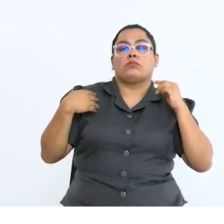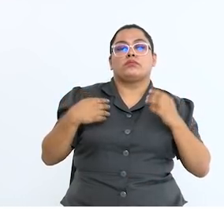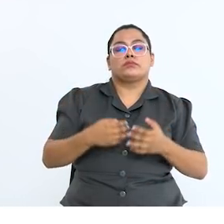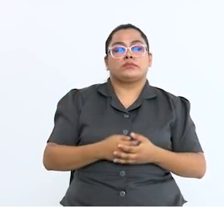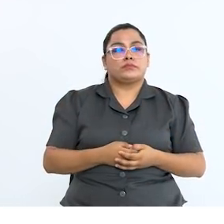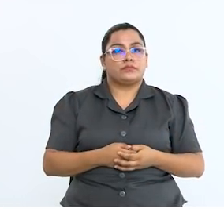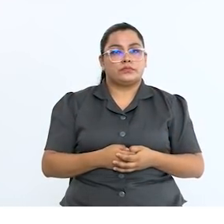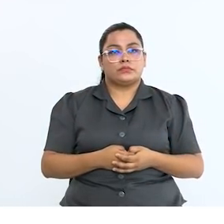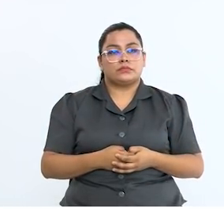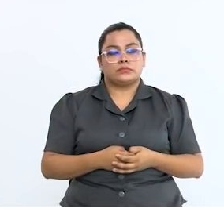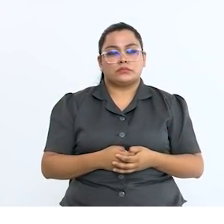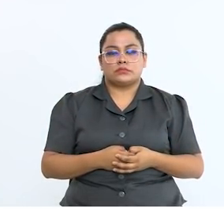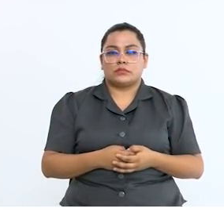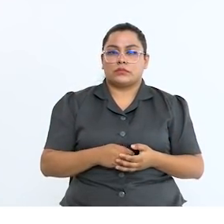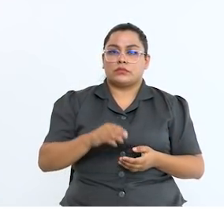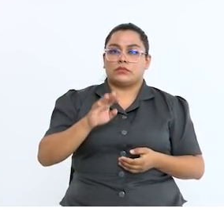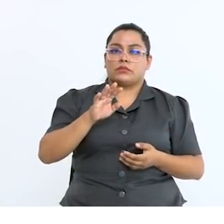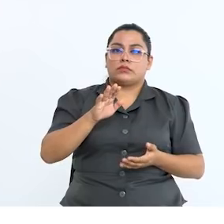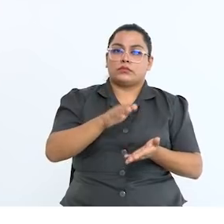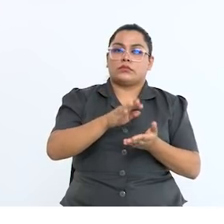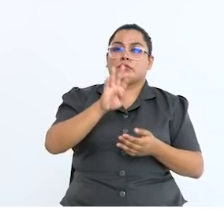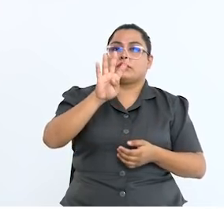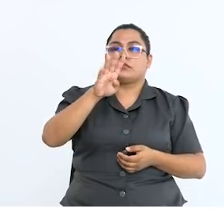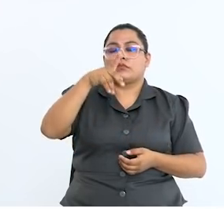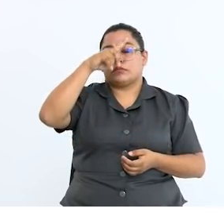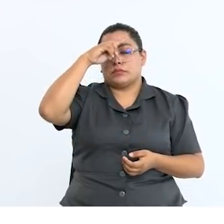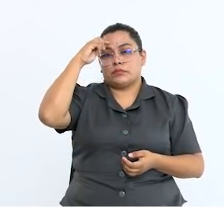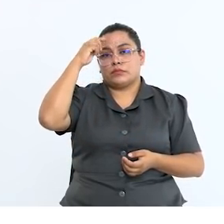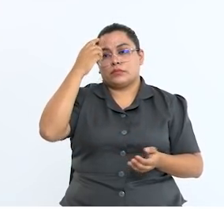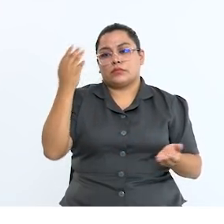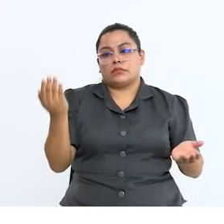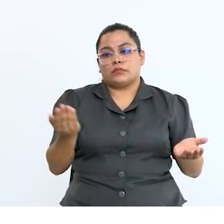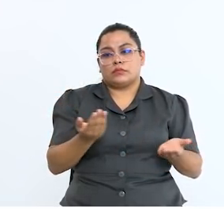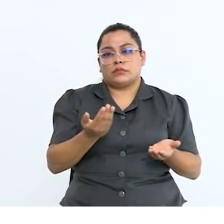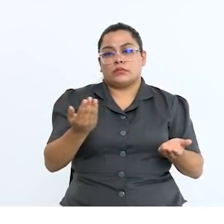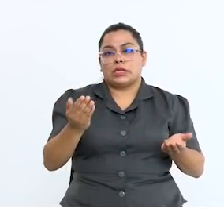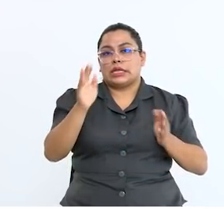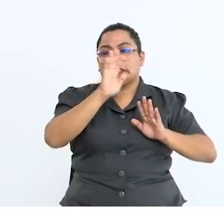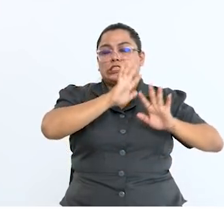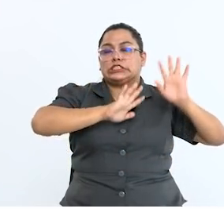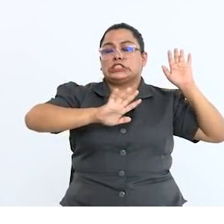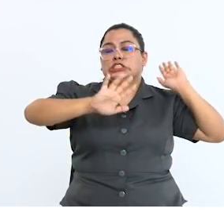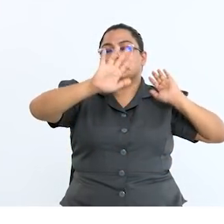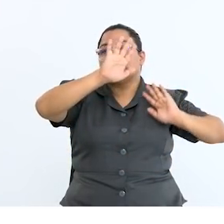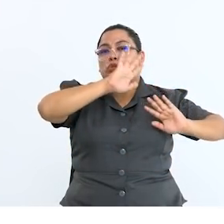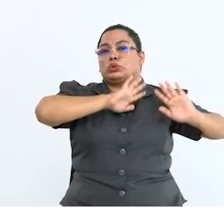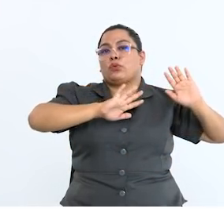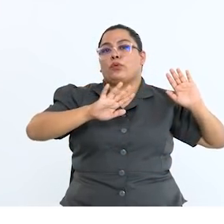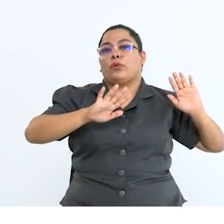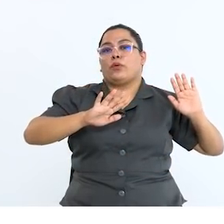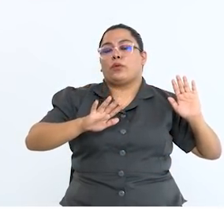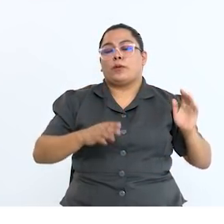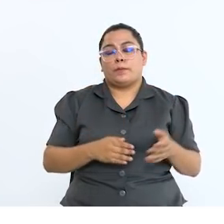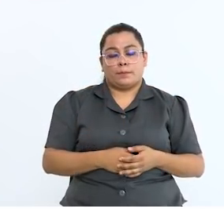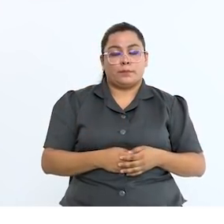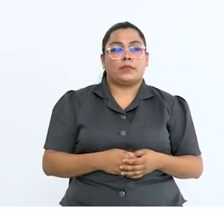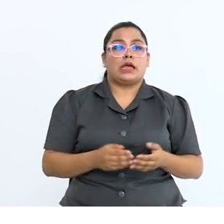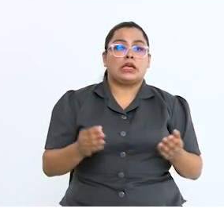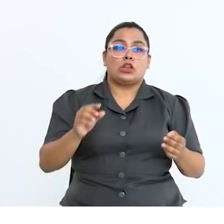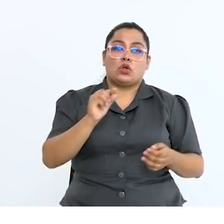y plural. En la unidad 4 se trabajará la recreación de historietas, la noción de